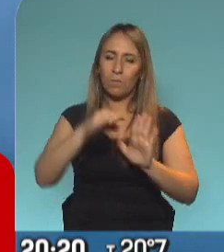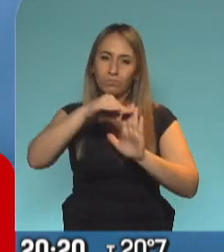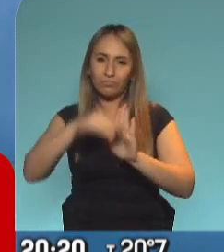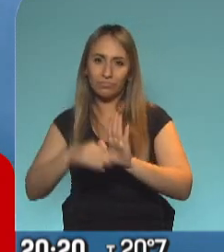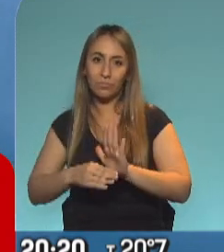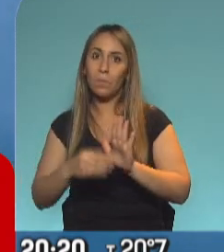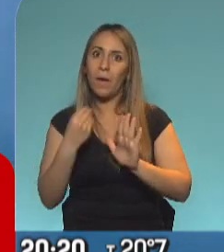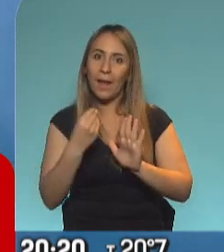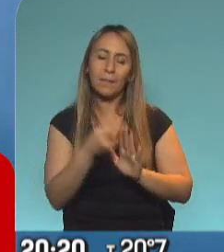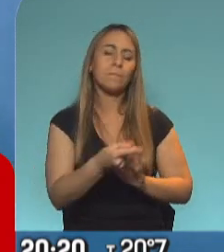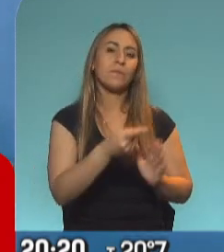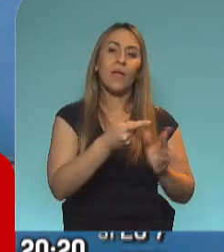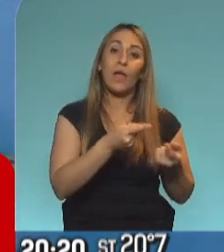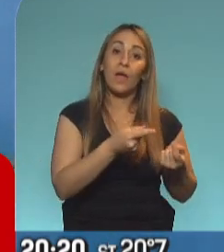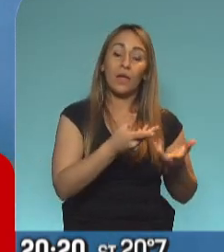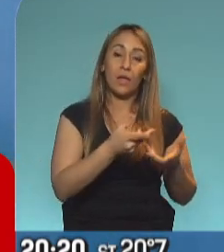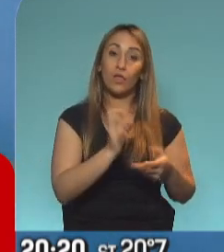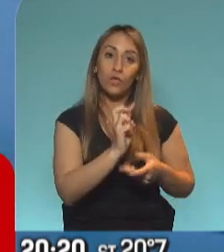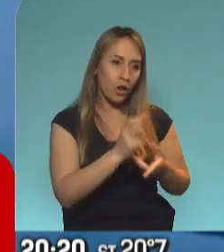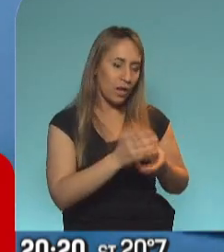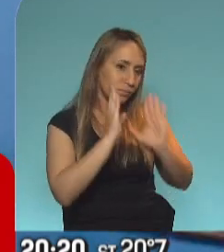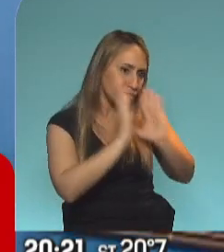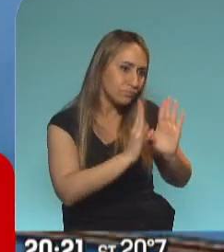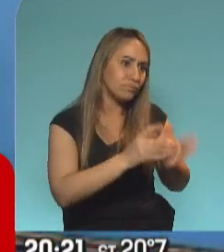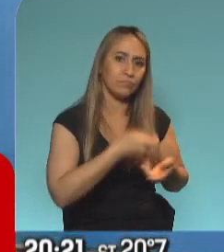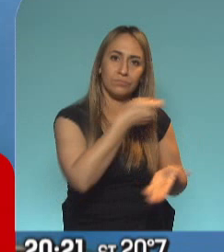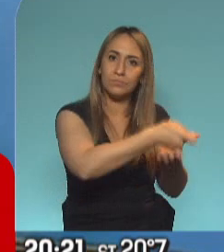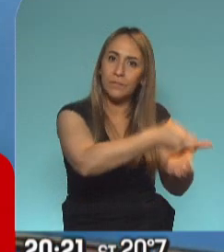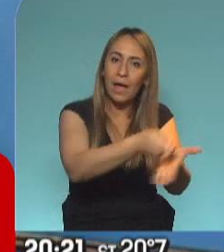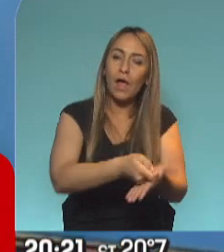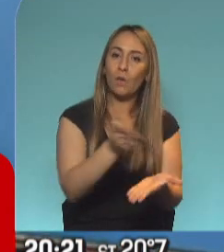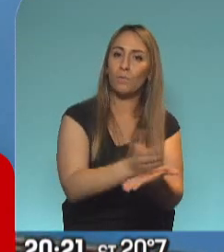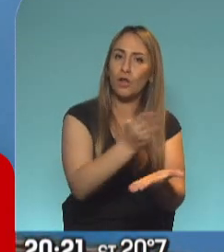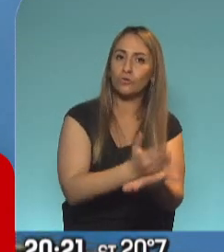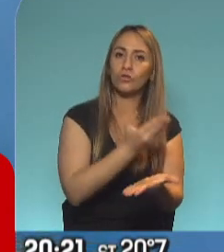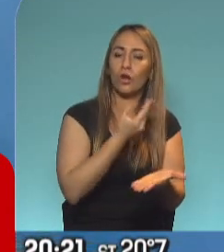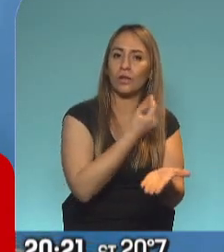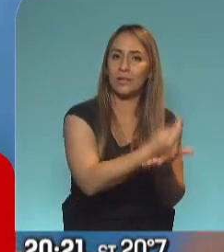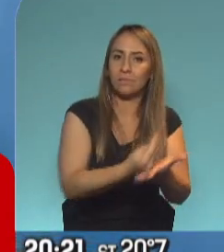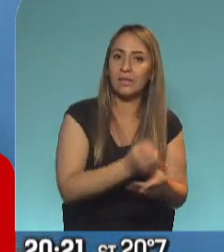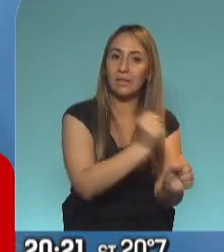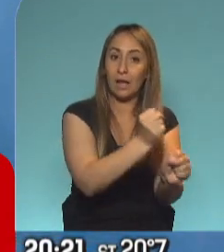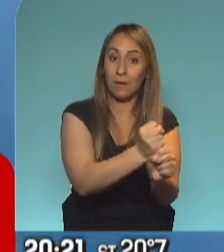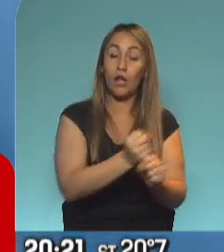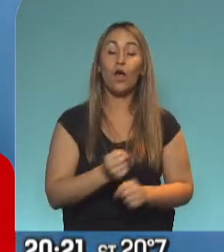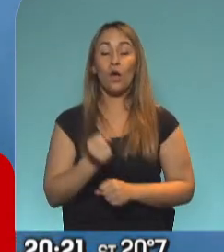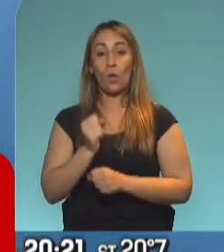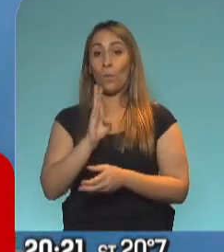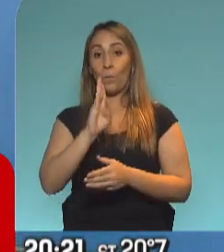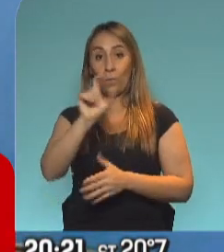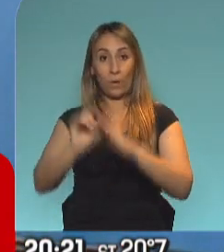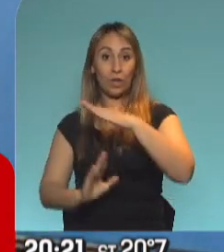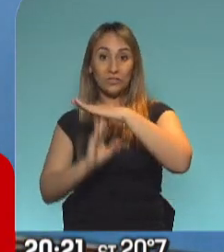dólares vayan para la producción y el empleo, para generar producción y empleo, que los dólares del Banco Central los teníamos que